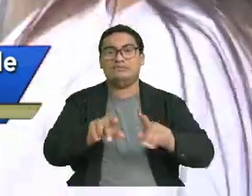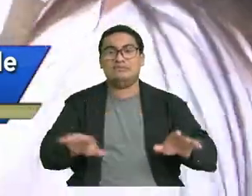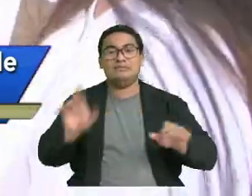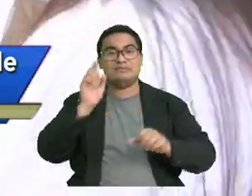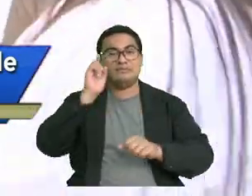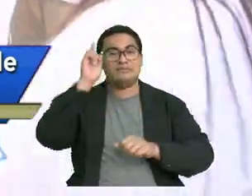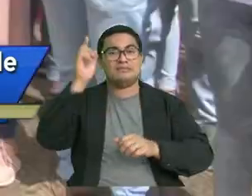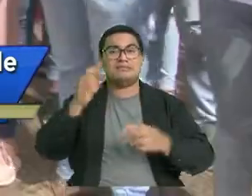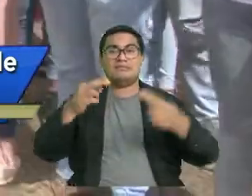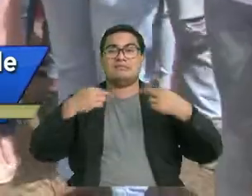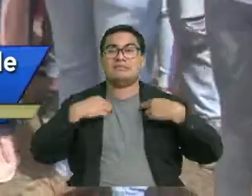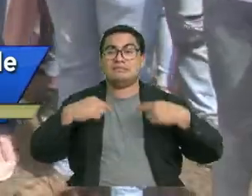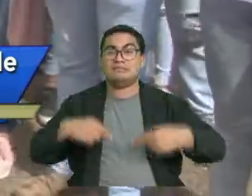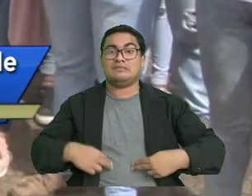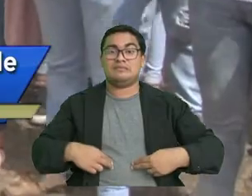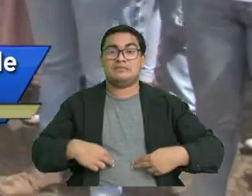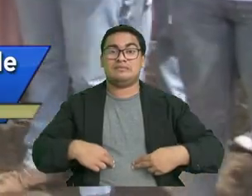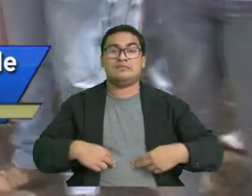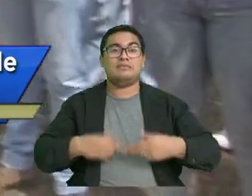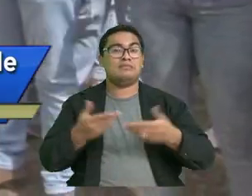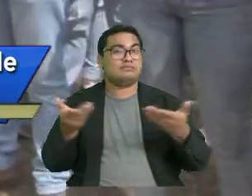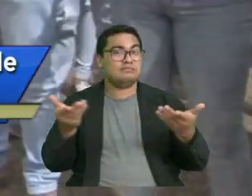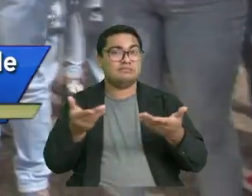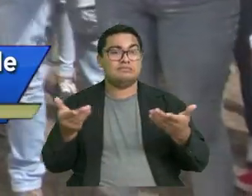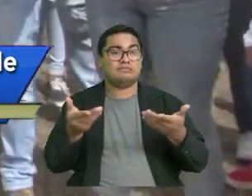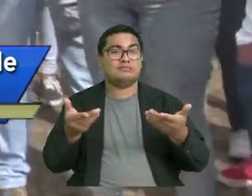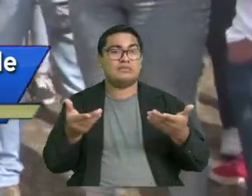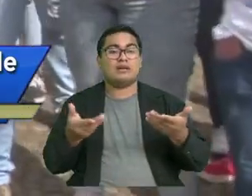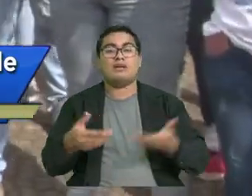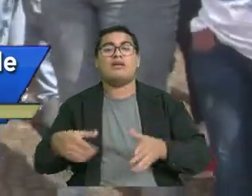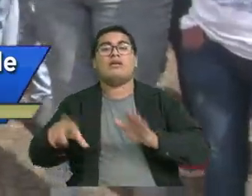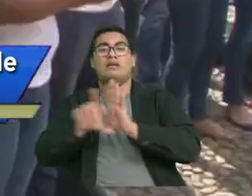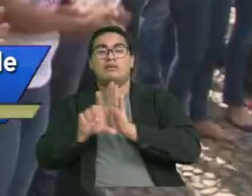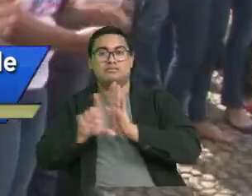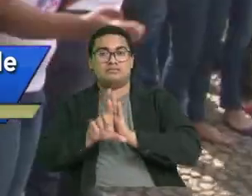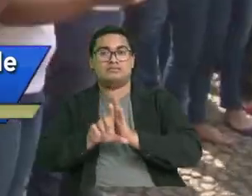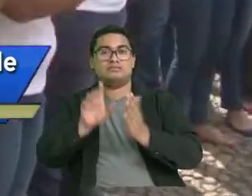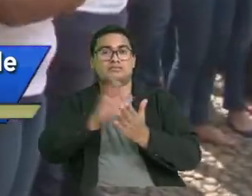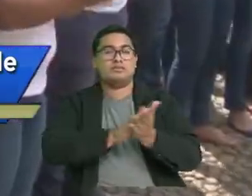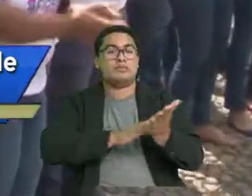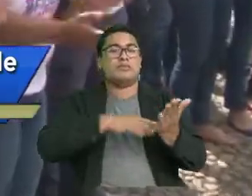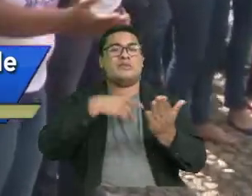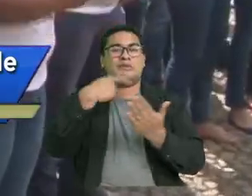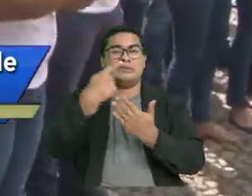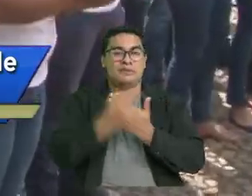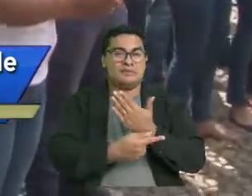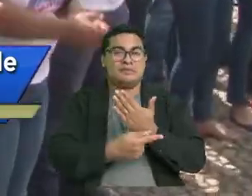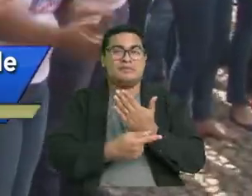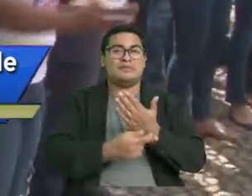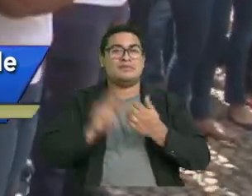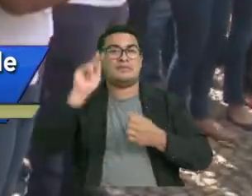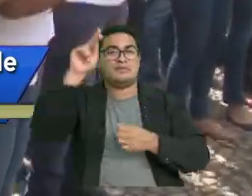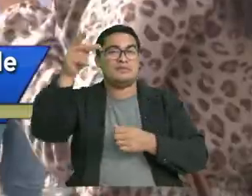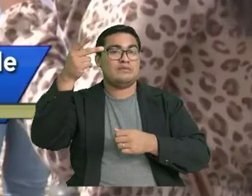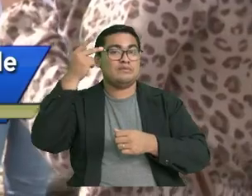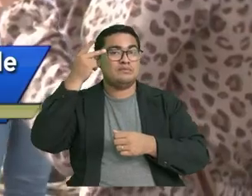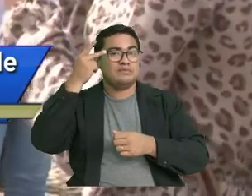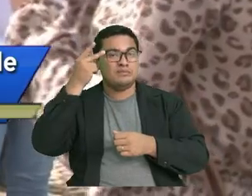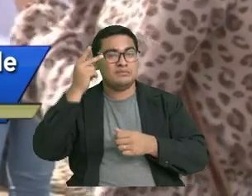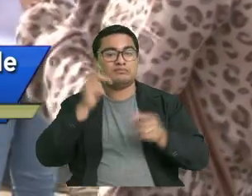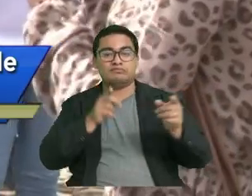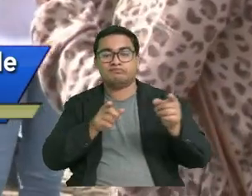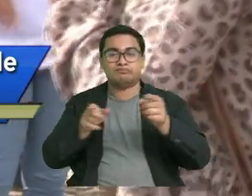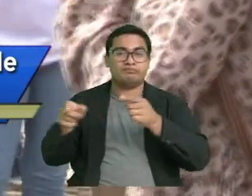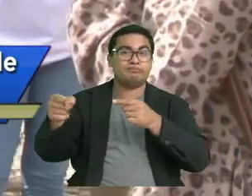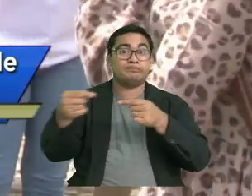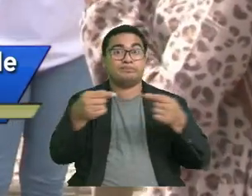todo eso tiene que convertirse en ley, en programa, en política, en